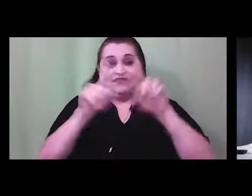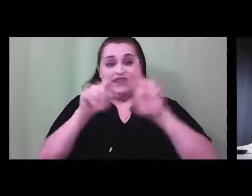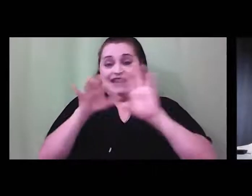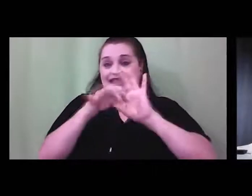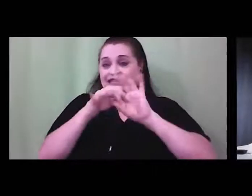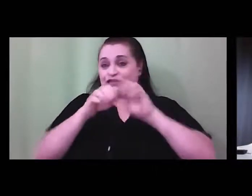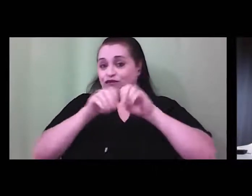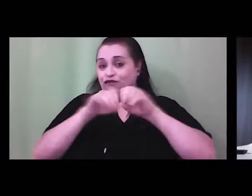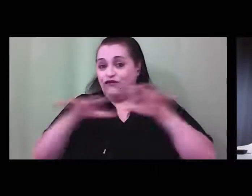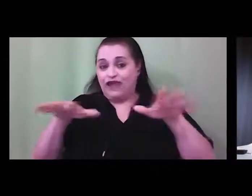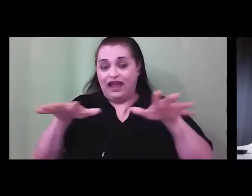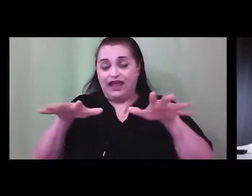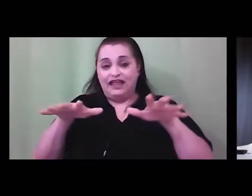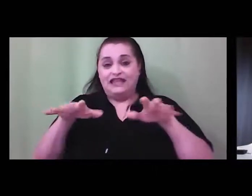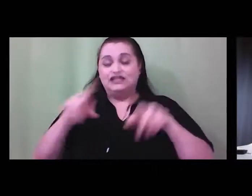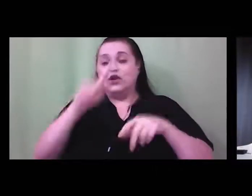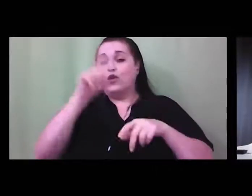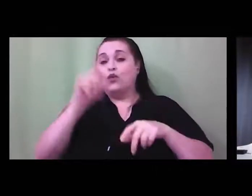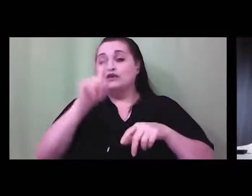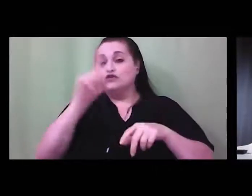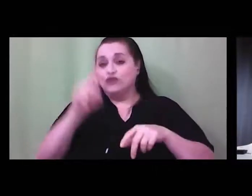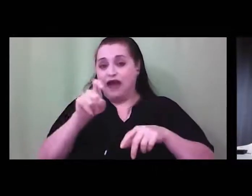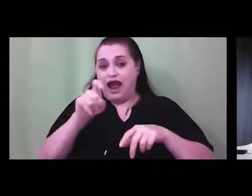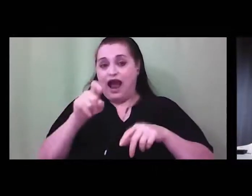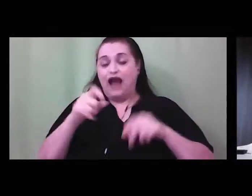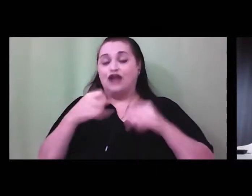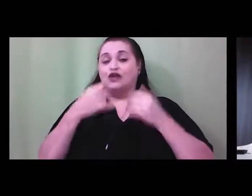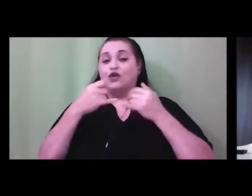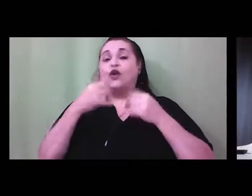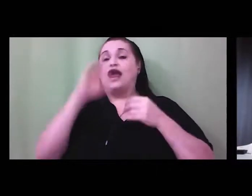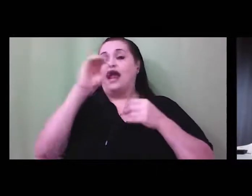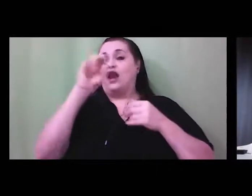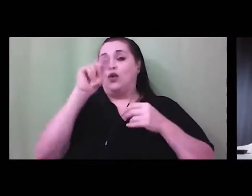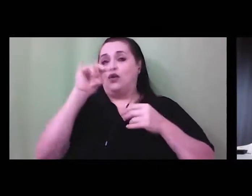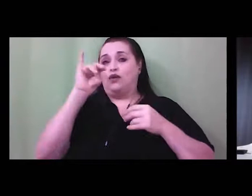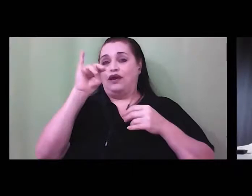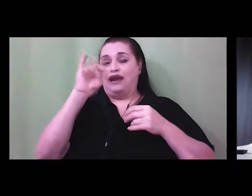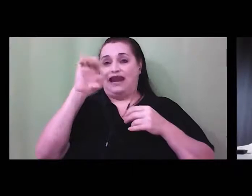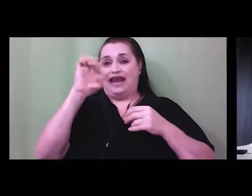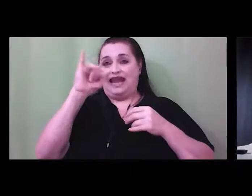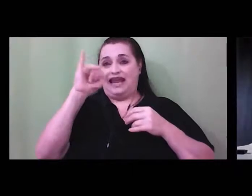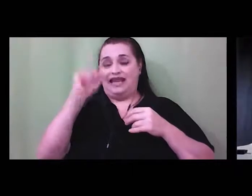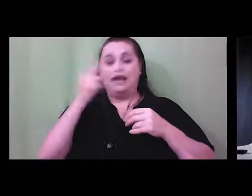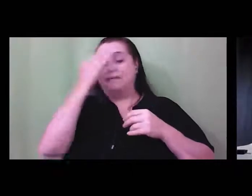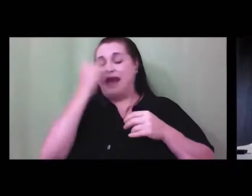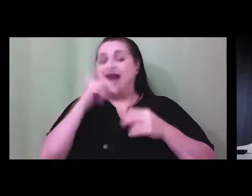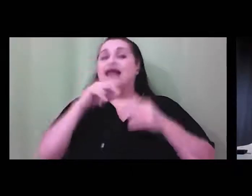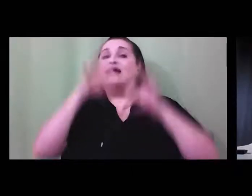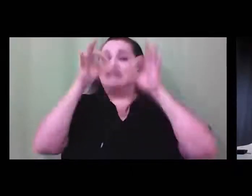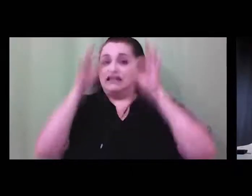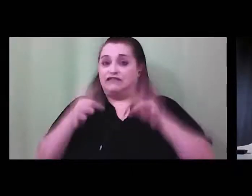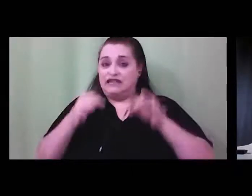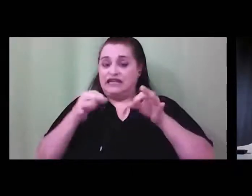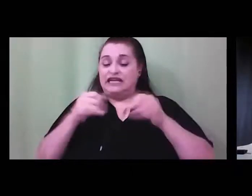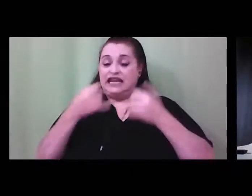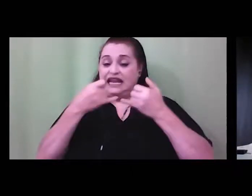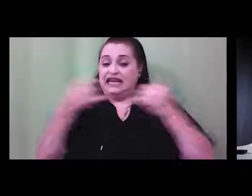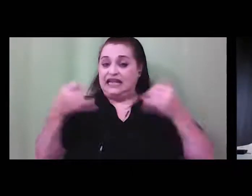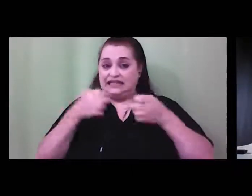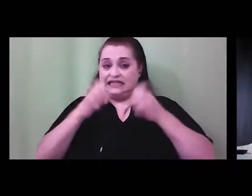redes, un cuestionario que tenemos en línea en el ONEI para definir las líneas estratégicas